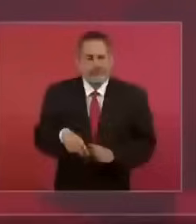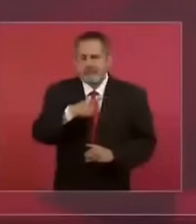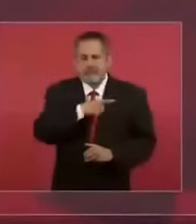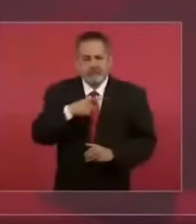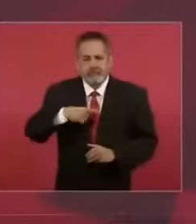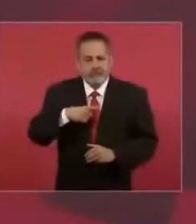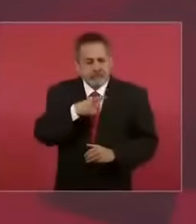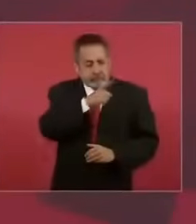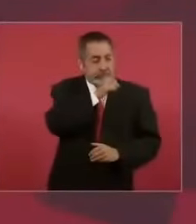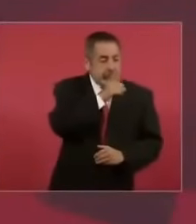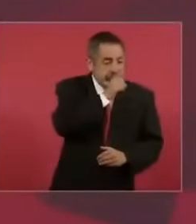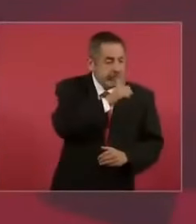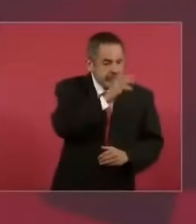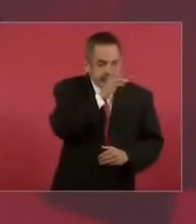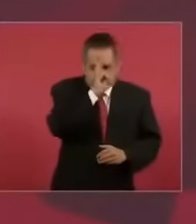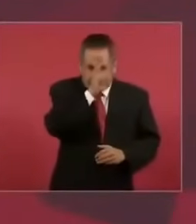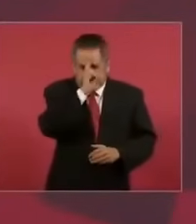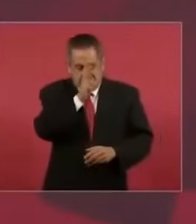haber censura.